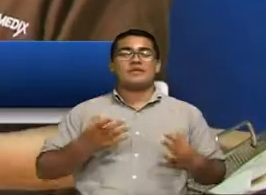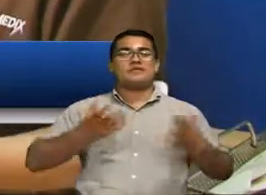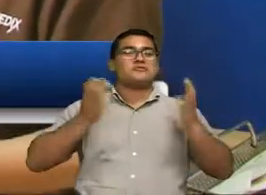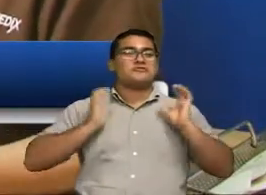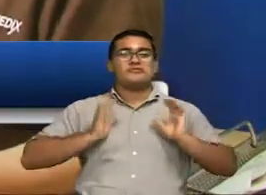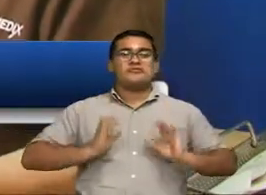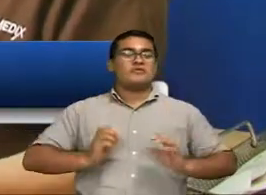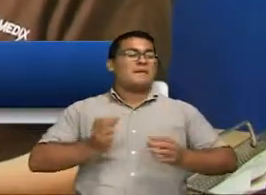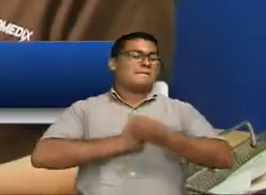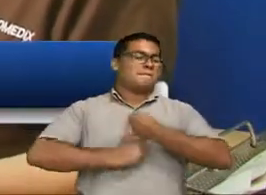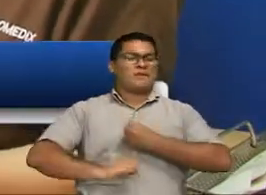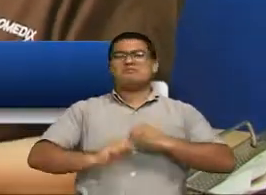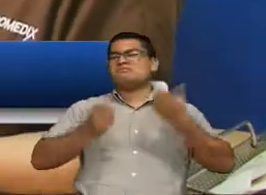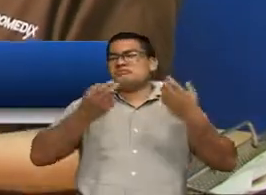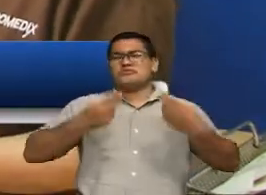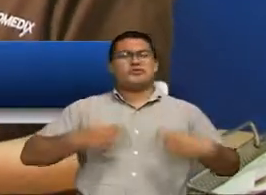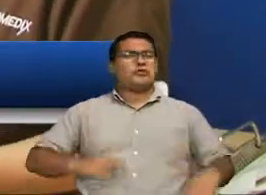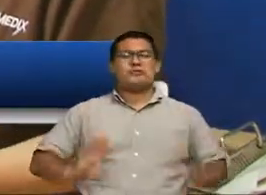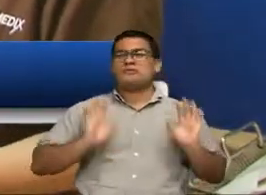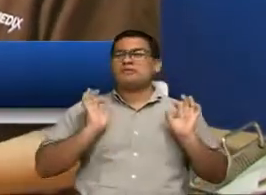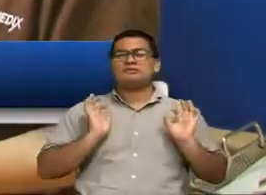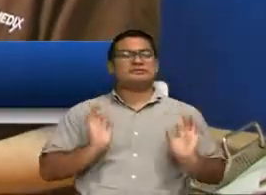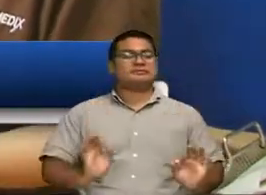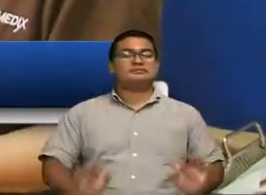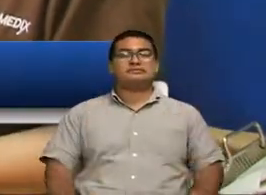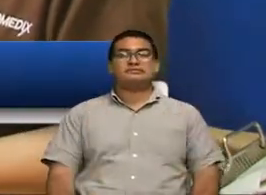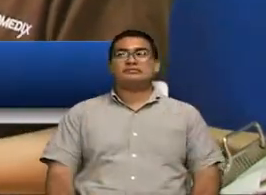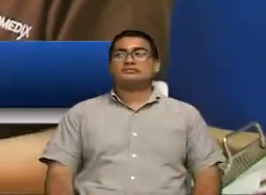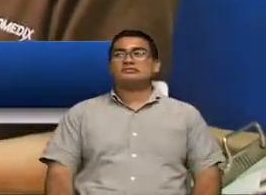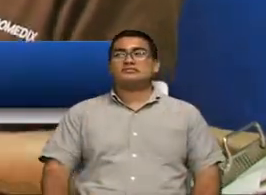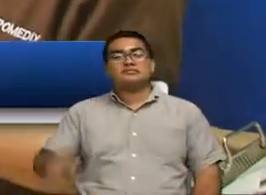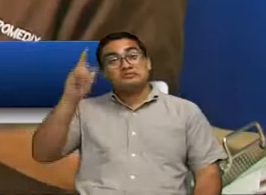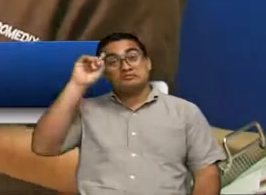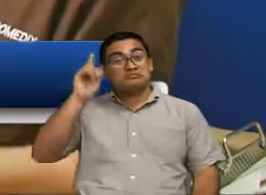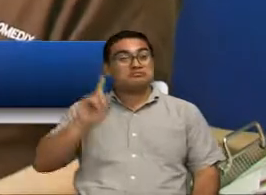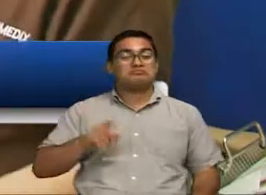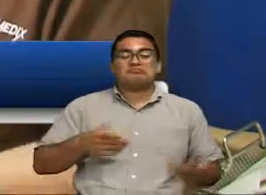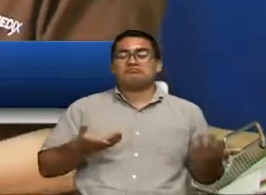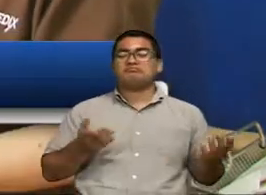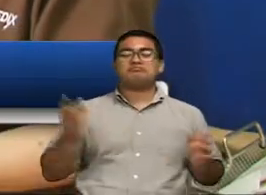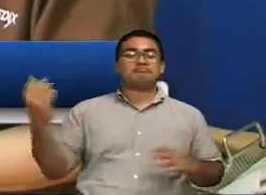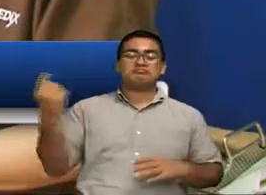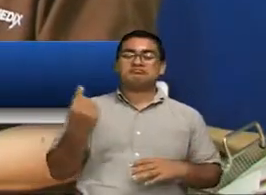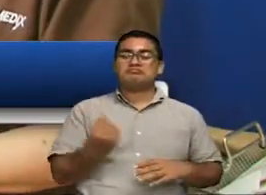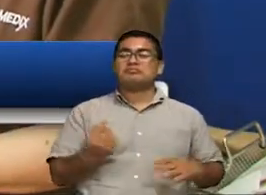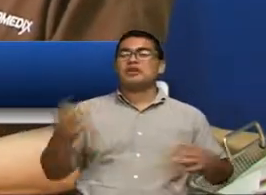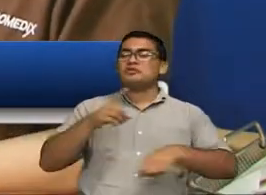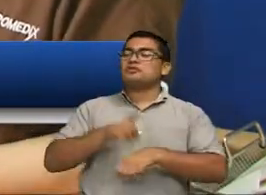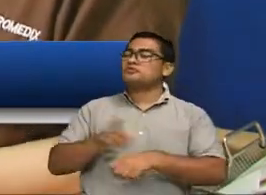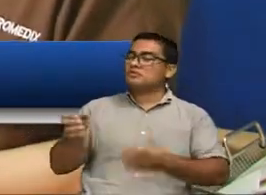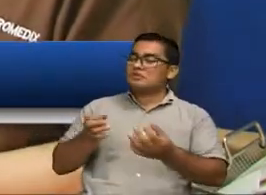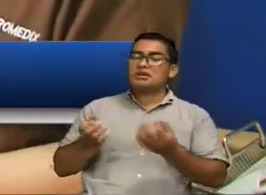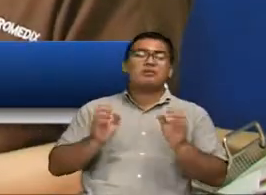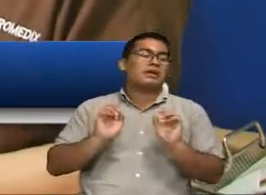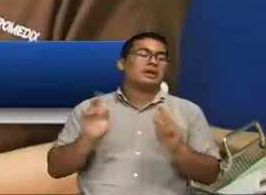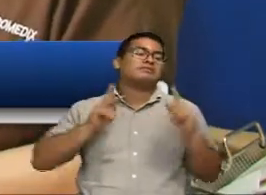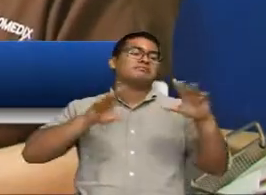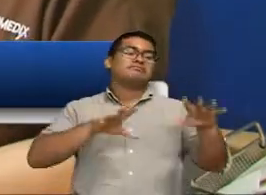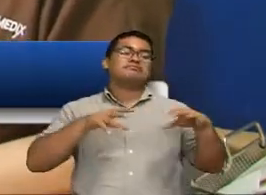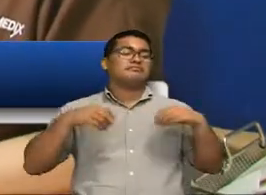están aceptadas, no saben lo que viene, entonces uno las orienta y ellas lo aceptan muy